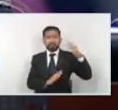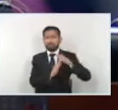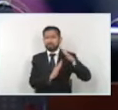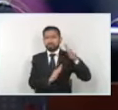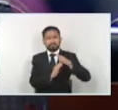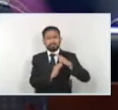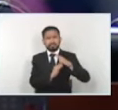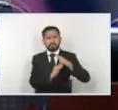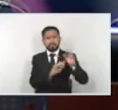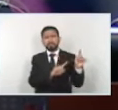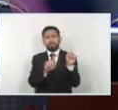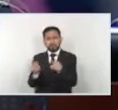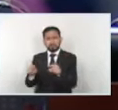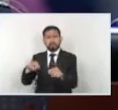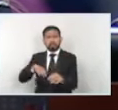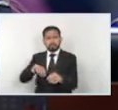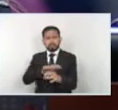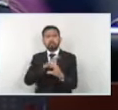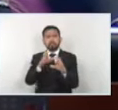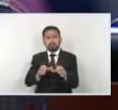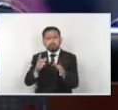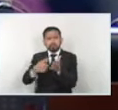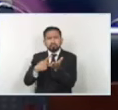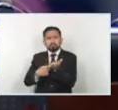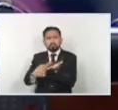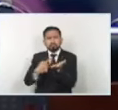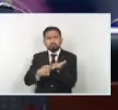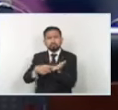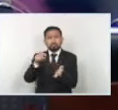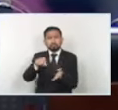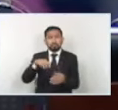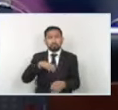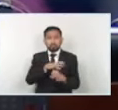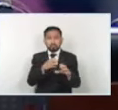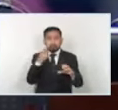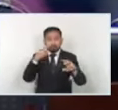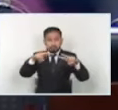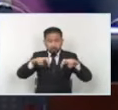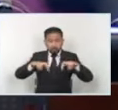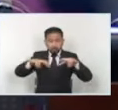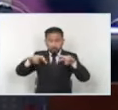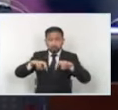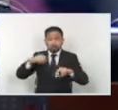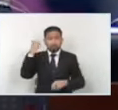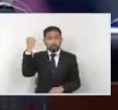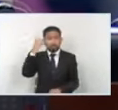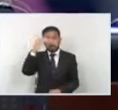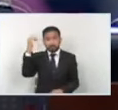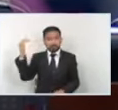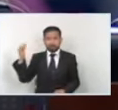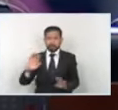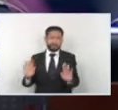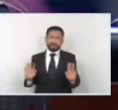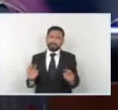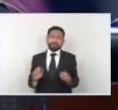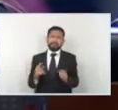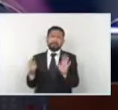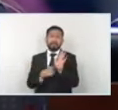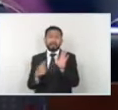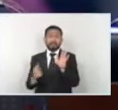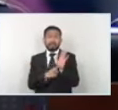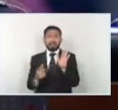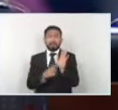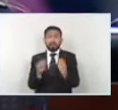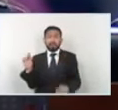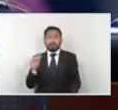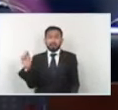haciendo y que vayan a la comisión, que se estudien en la comisión y que se vea lo más importante para el país, pero no nos sigamos endeudando